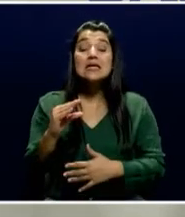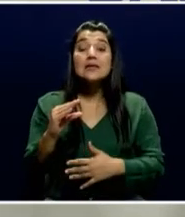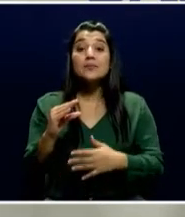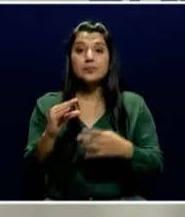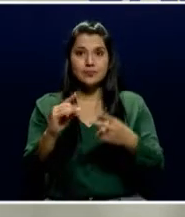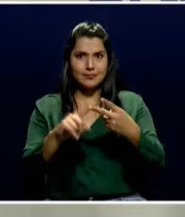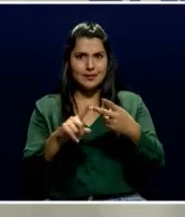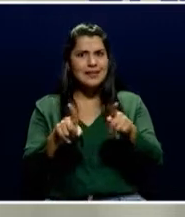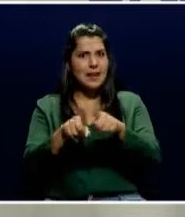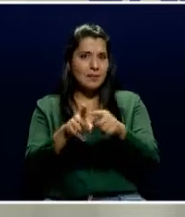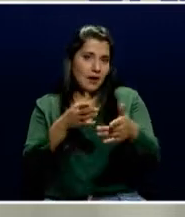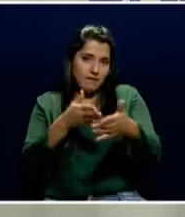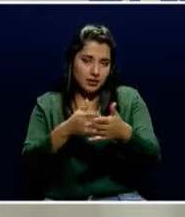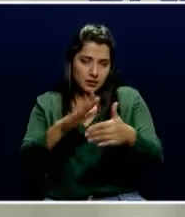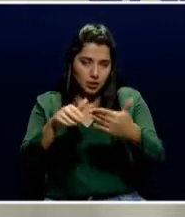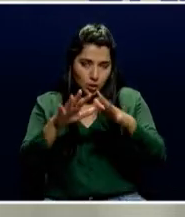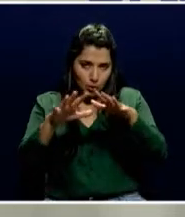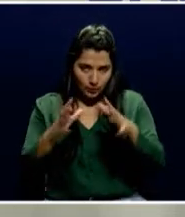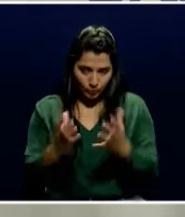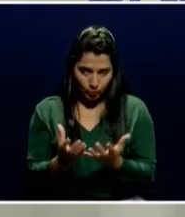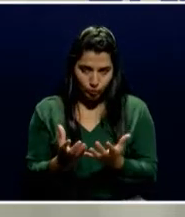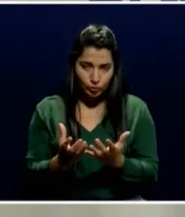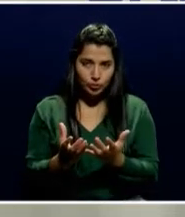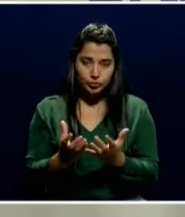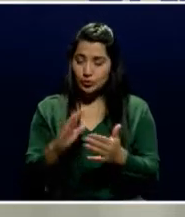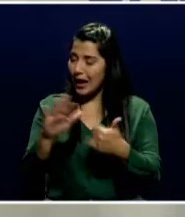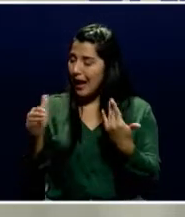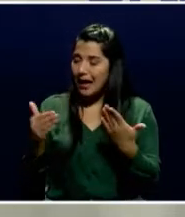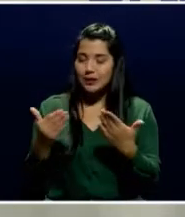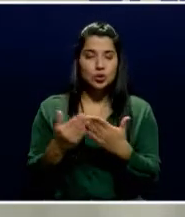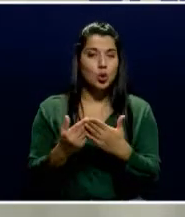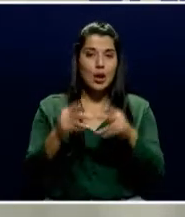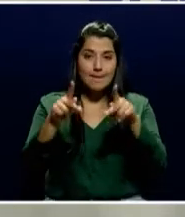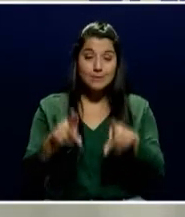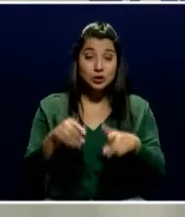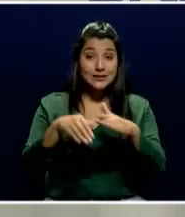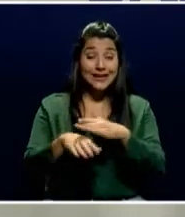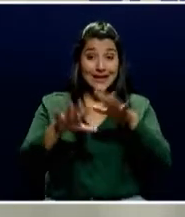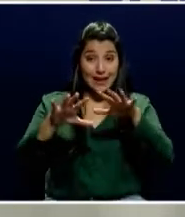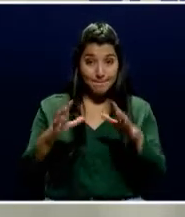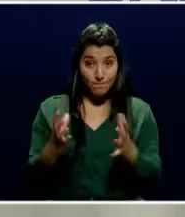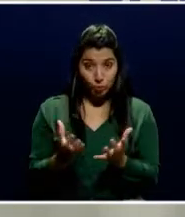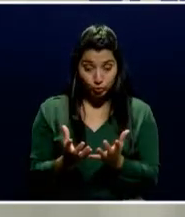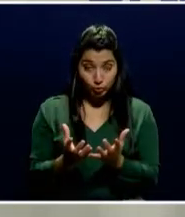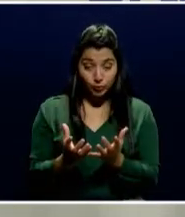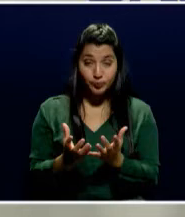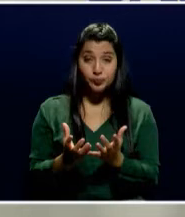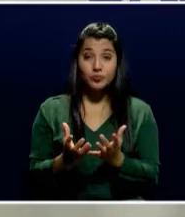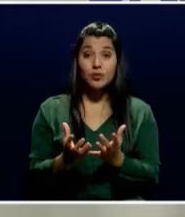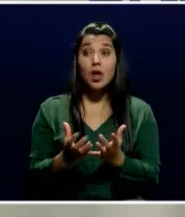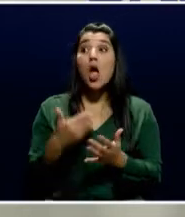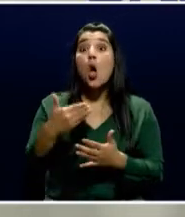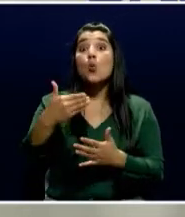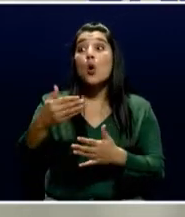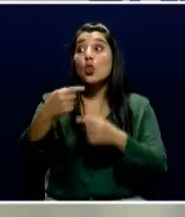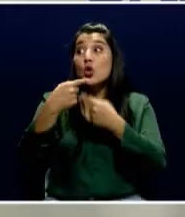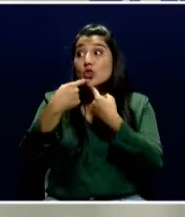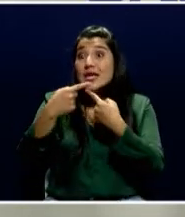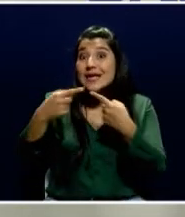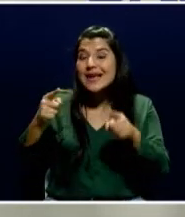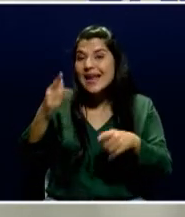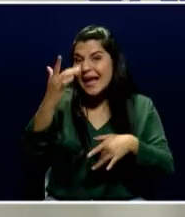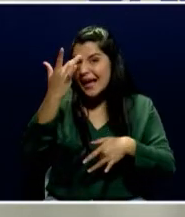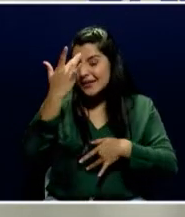está afectando a todo el mundo, a toda la población del mundo. Al declararse pandemia, solo